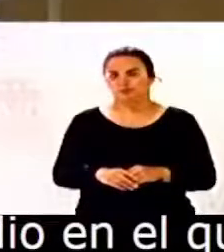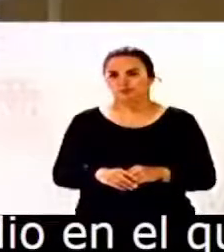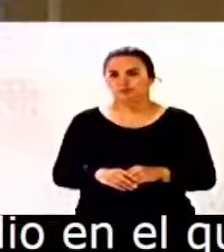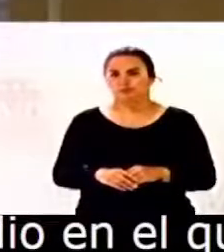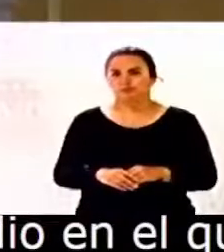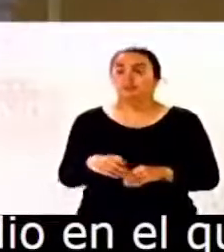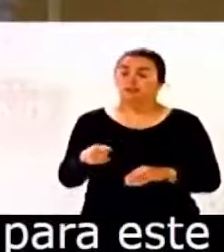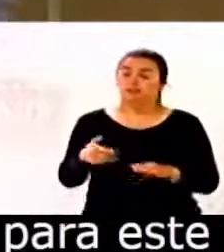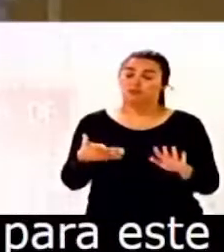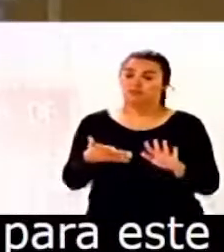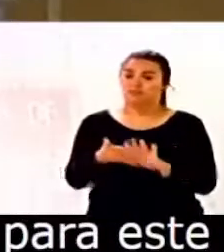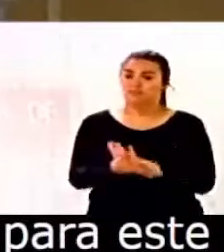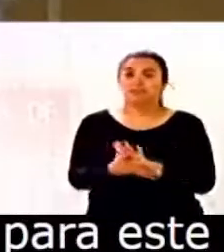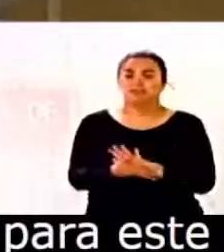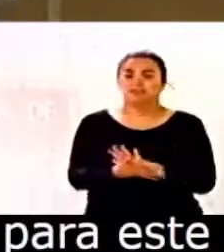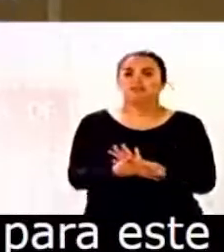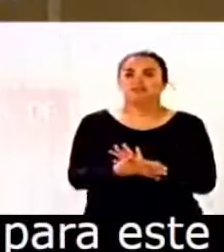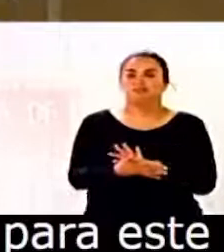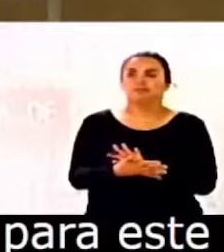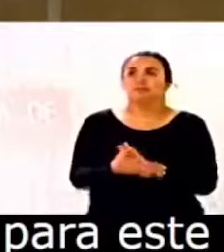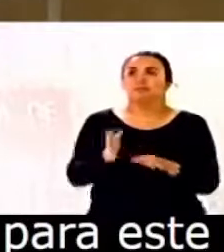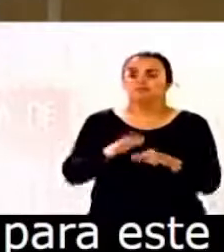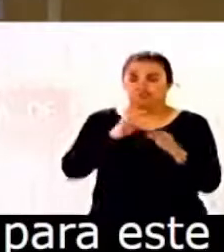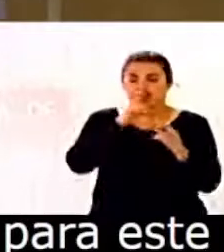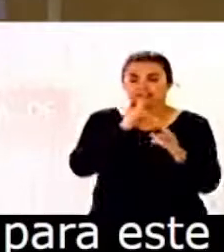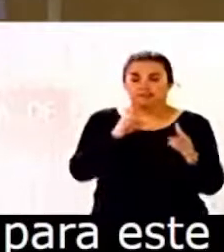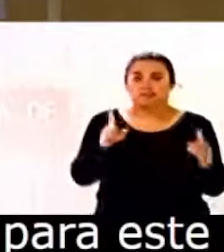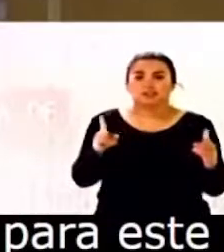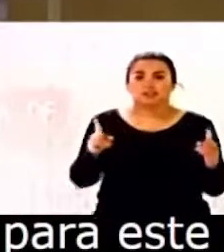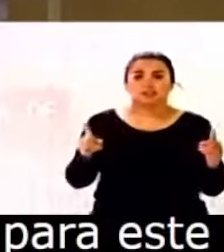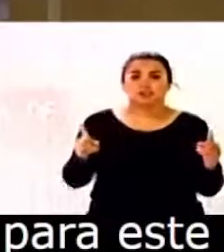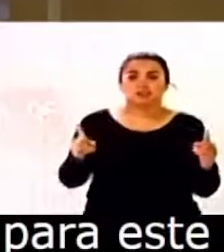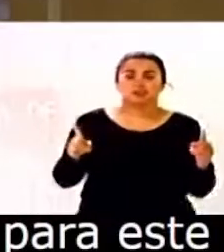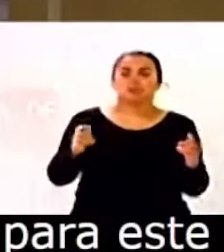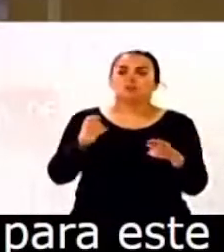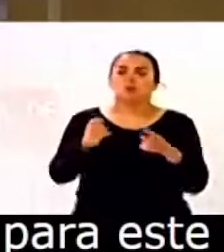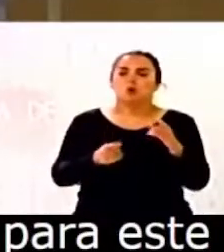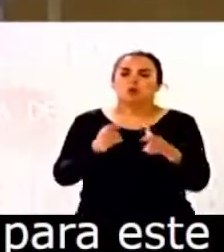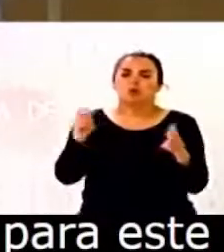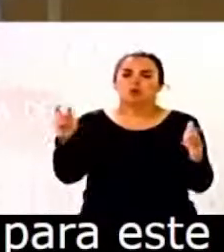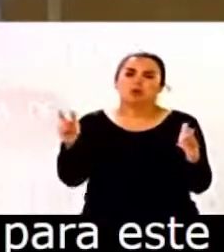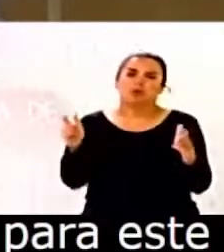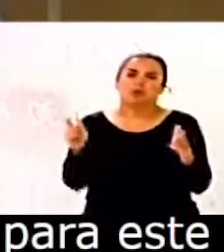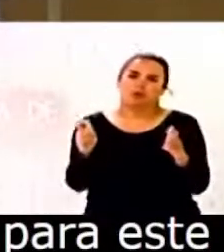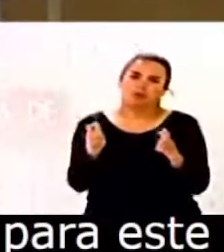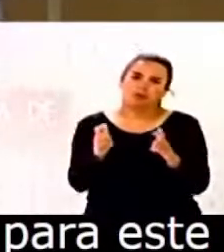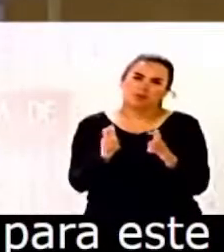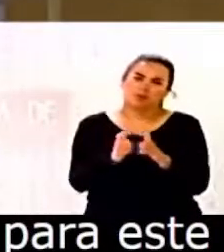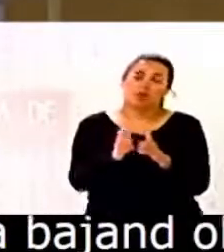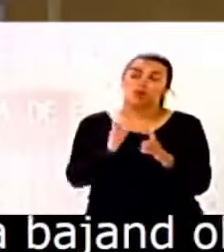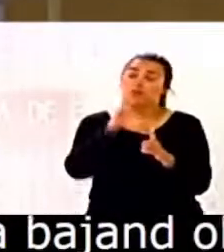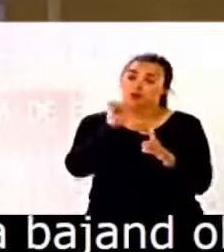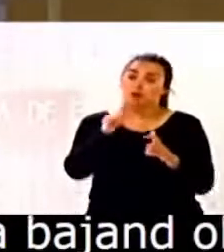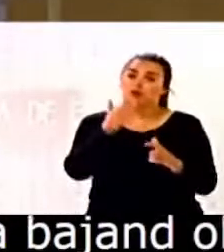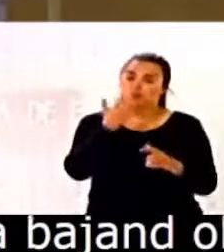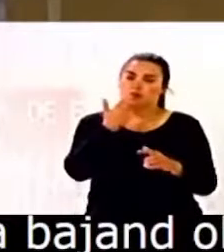Eso significaría que a lo largo del año iría bajando esa inflación que hoy hemos